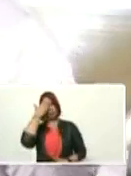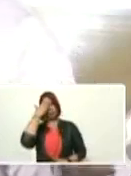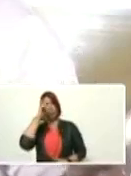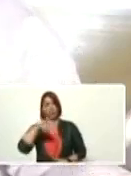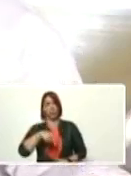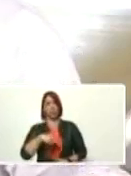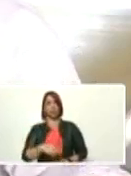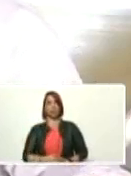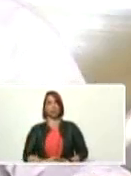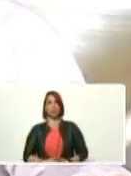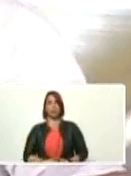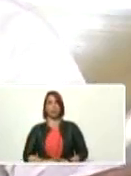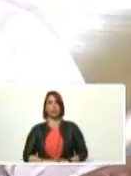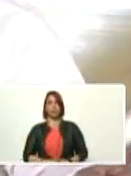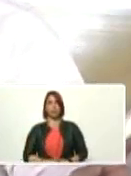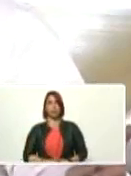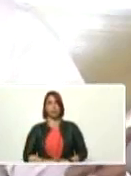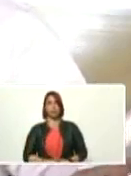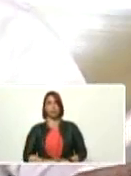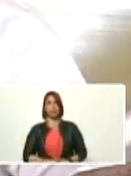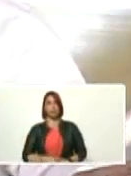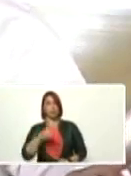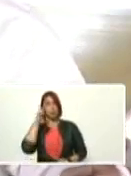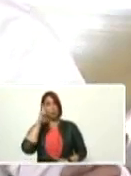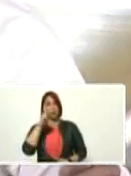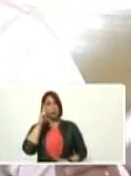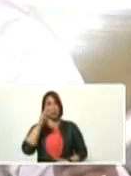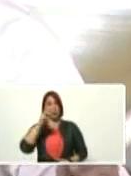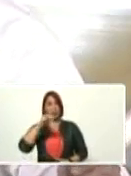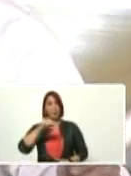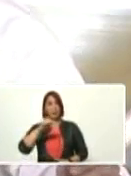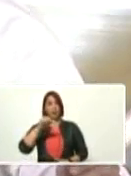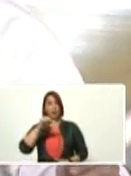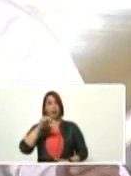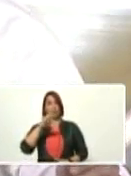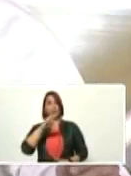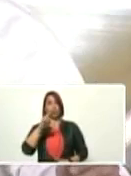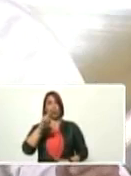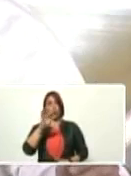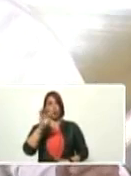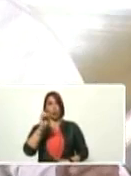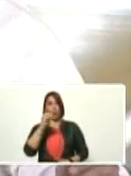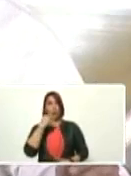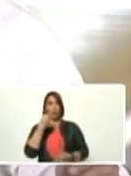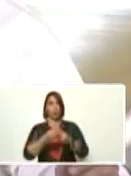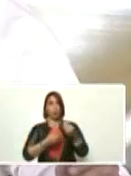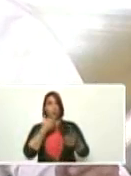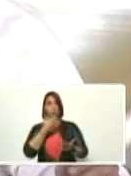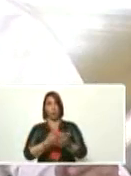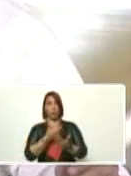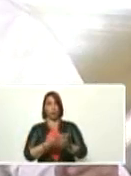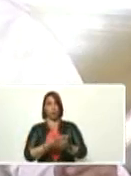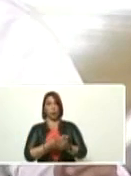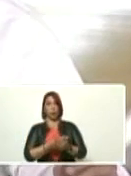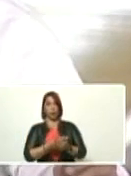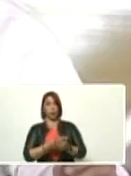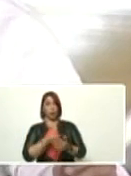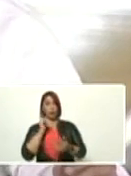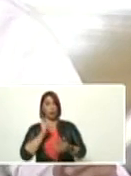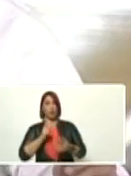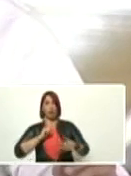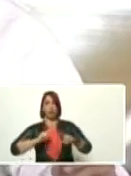así lo sabemos. Igualmente la profesora Marrufo hizo la propuesta que ameritaría una